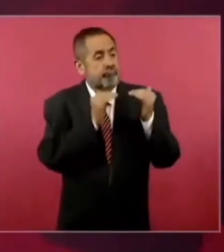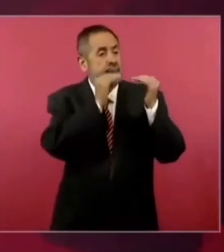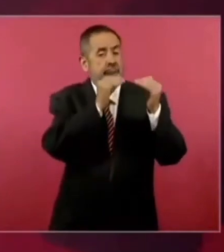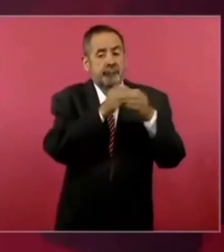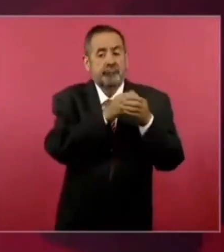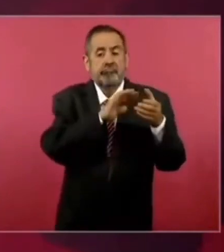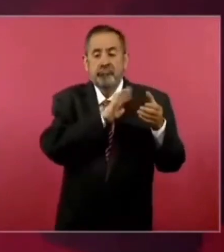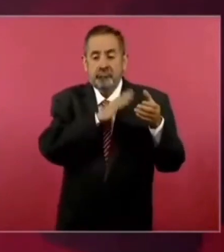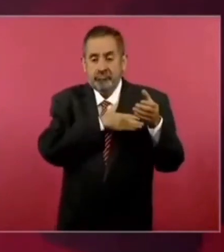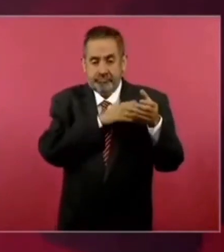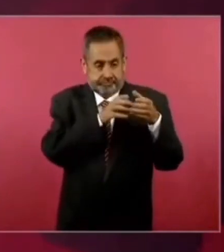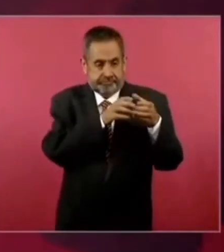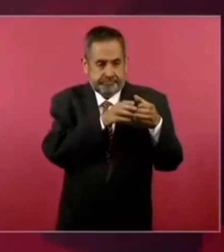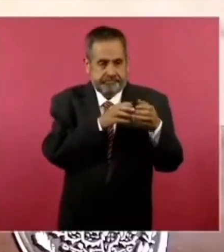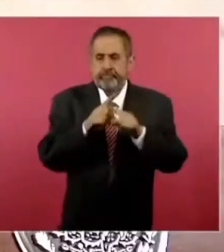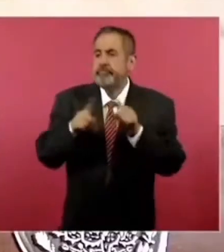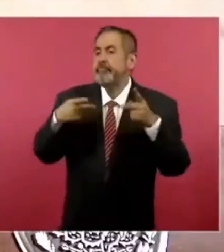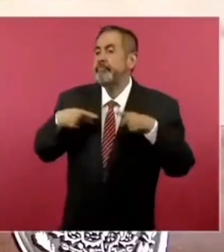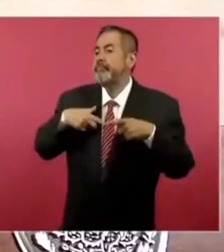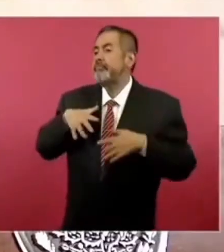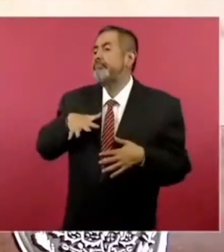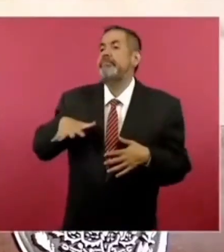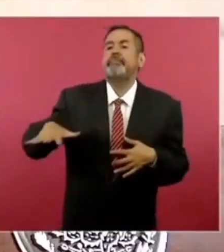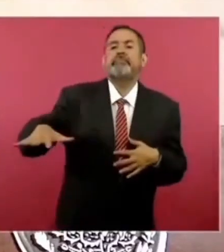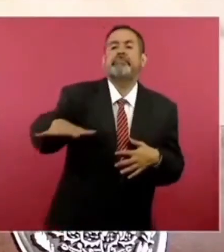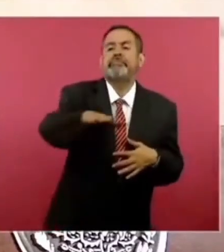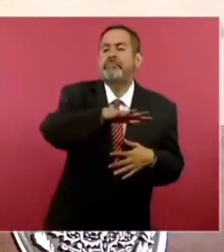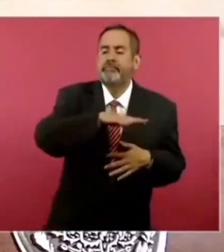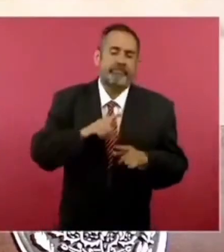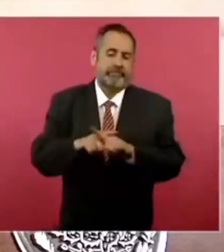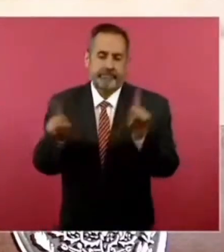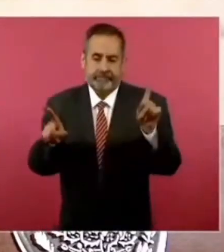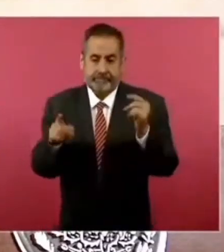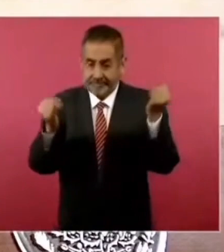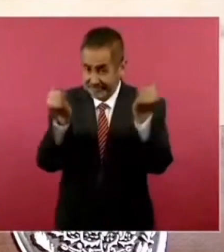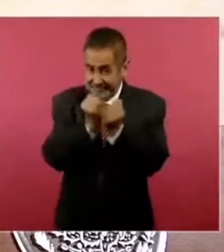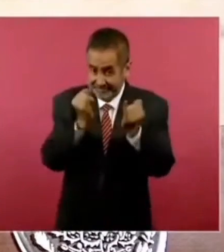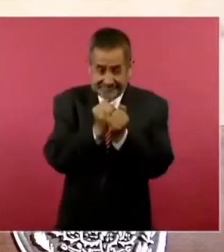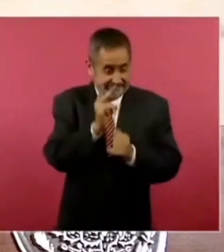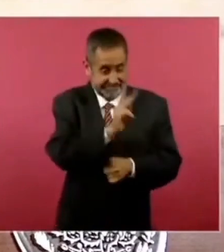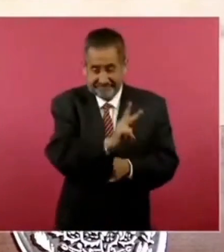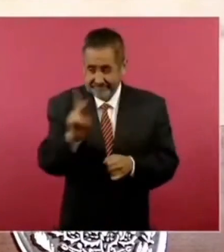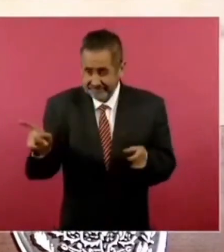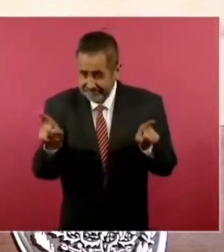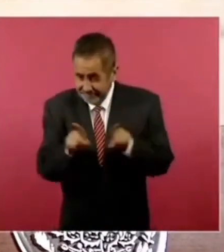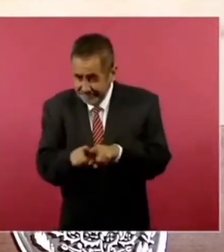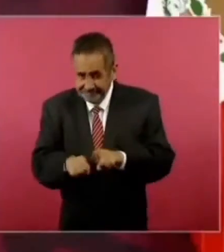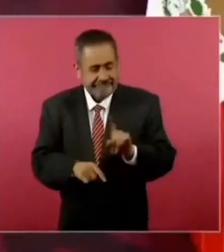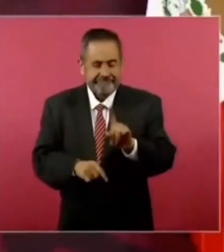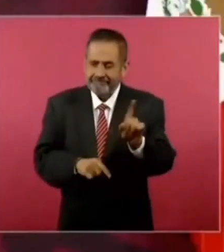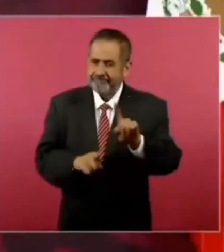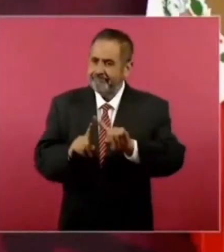españolas del pueblo español, que no son lo mismo.